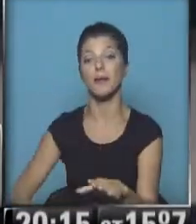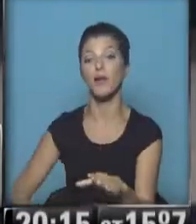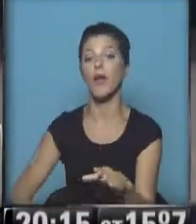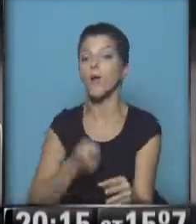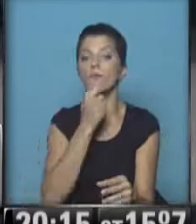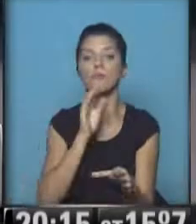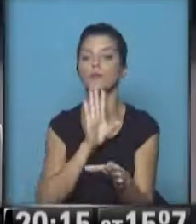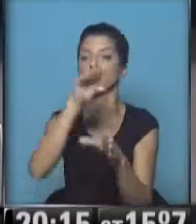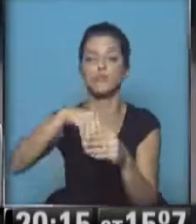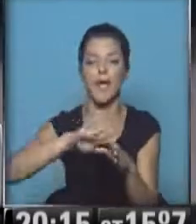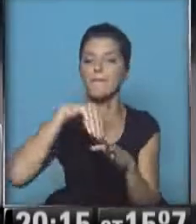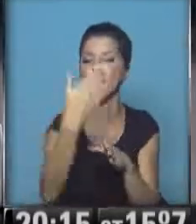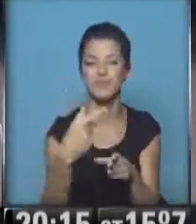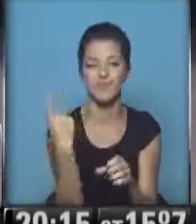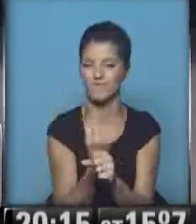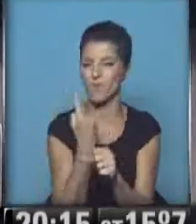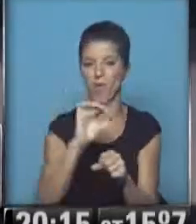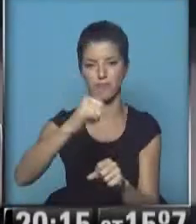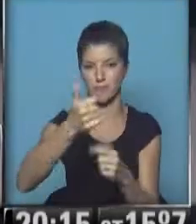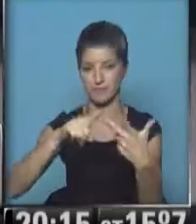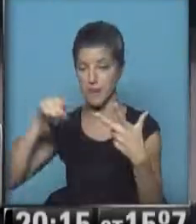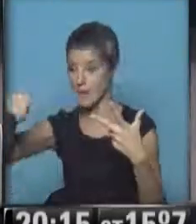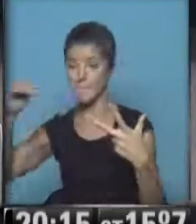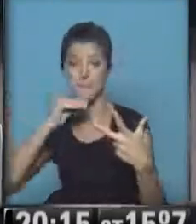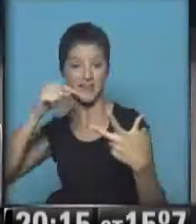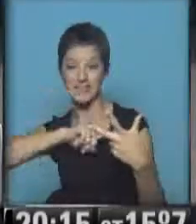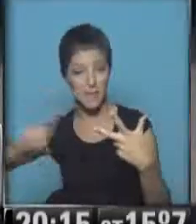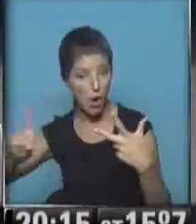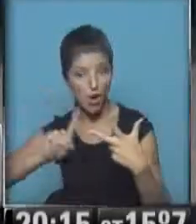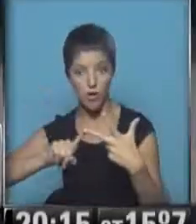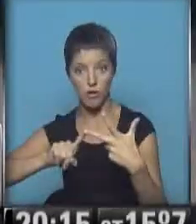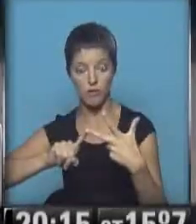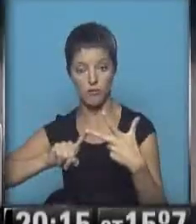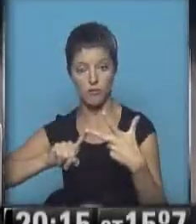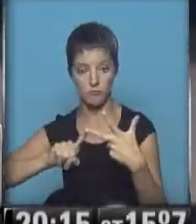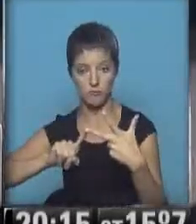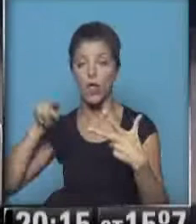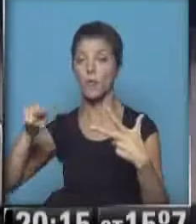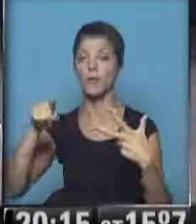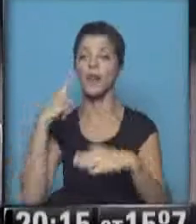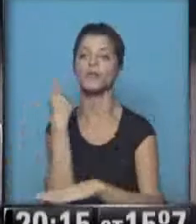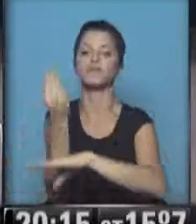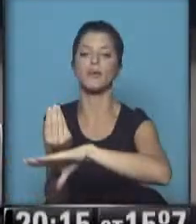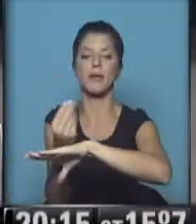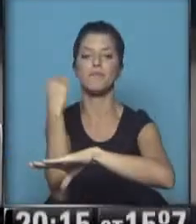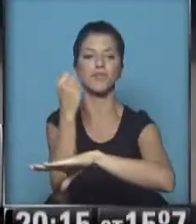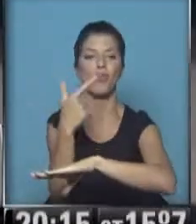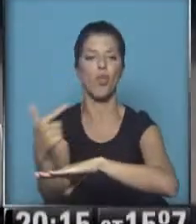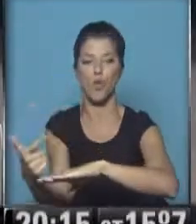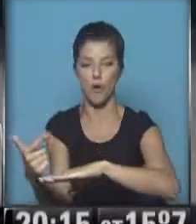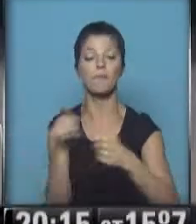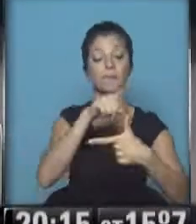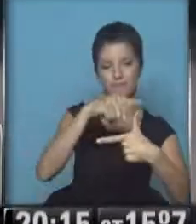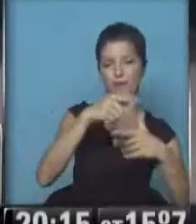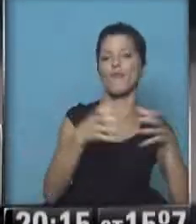en el distrito y massa tampoco no tiene una presencia importante el frente para la vitoria en cambio